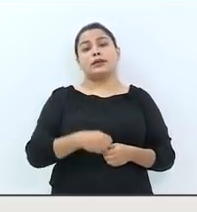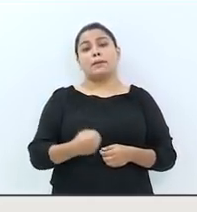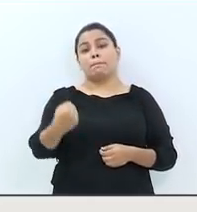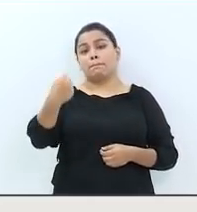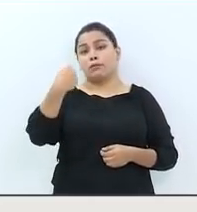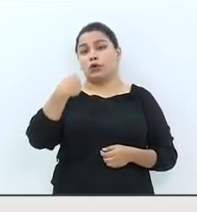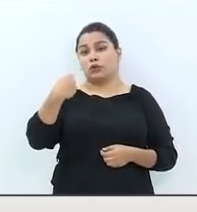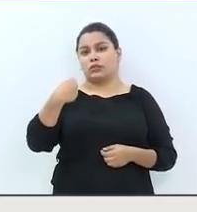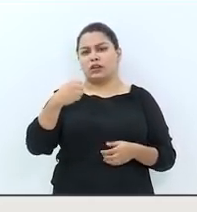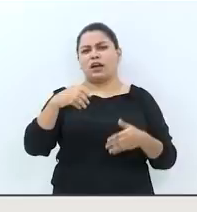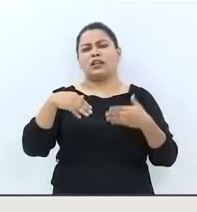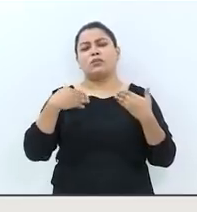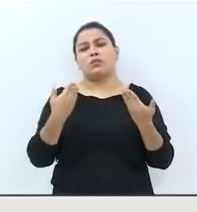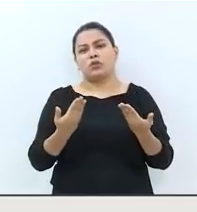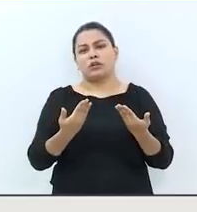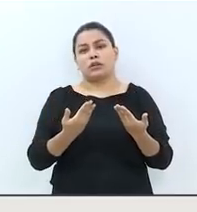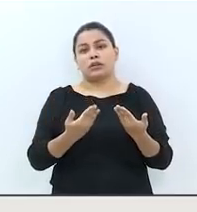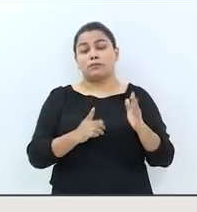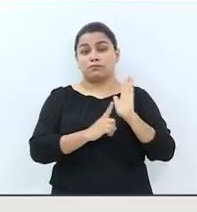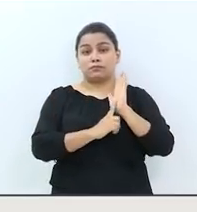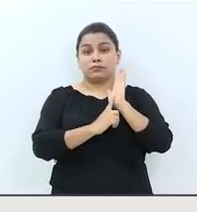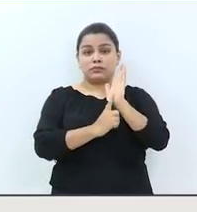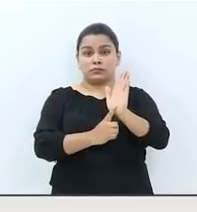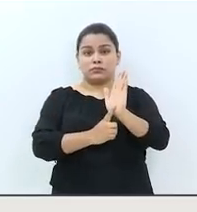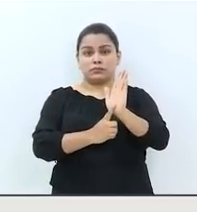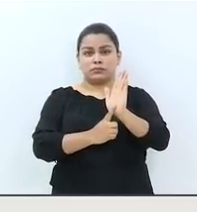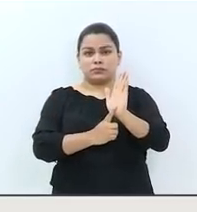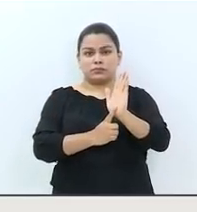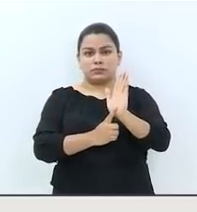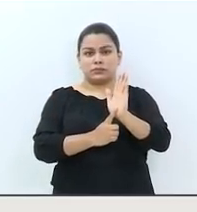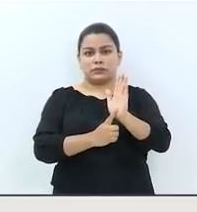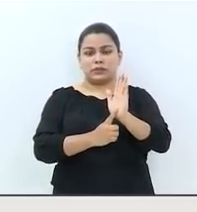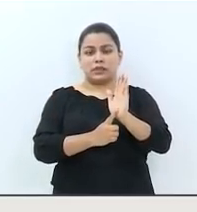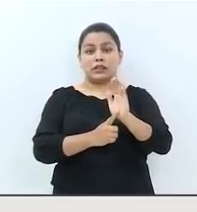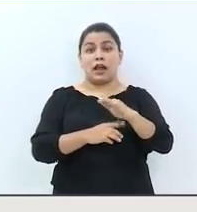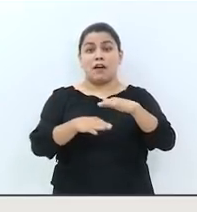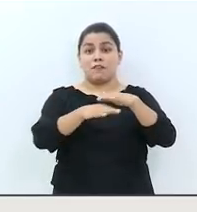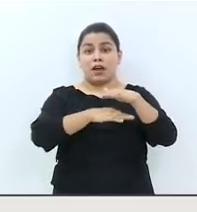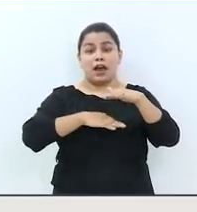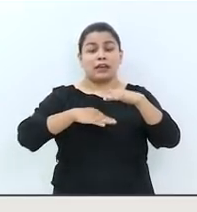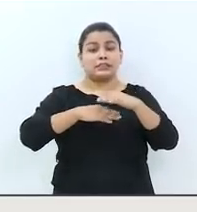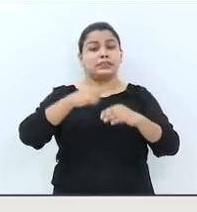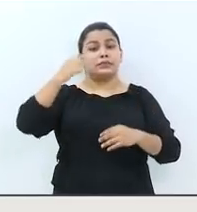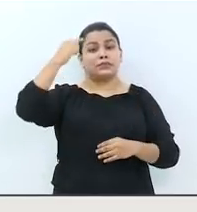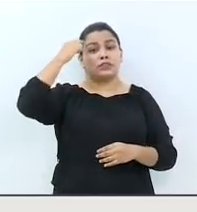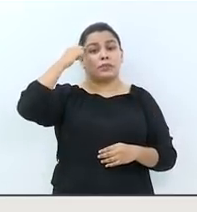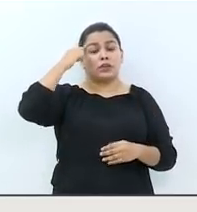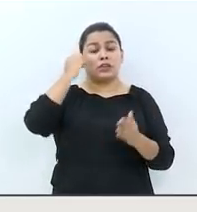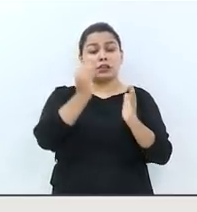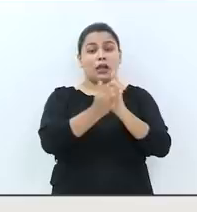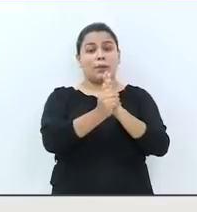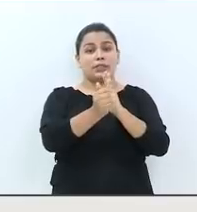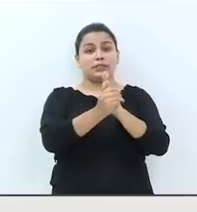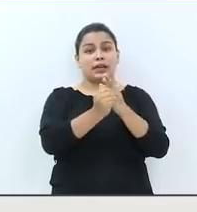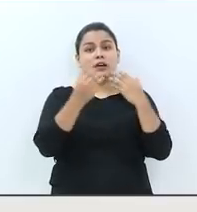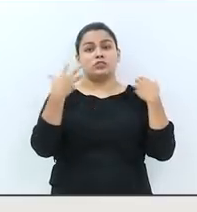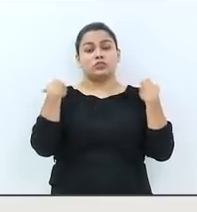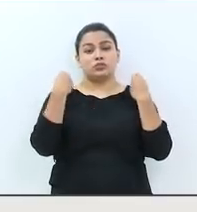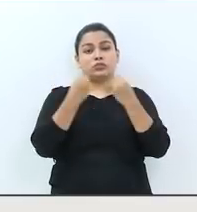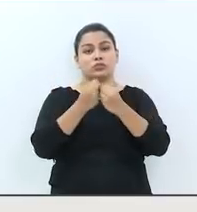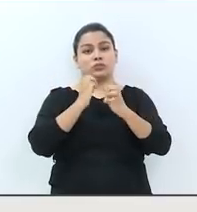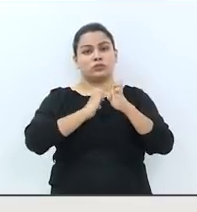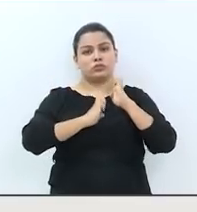bien importante porque es o representa uno de los grandes fundamentos cognitivos de las habilidades